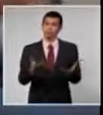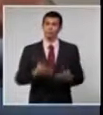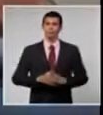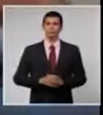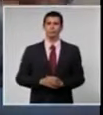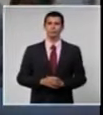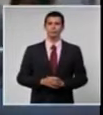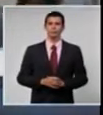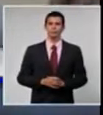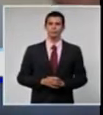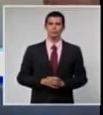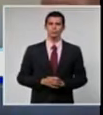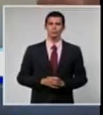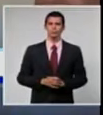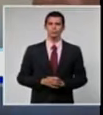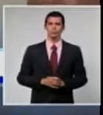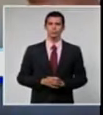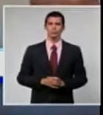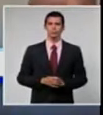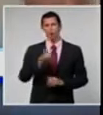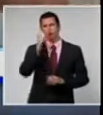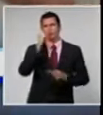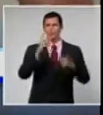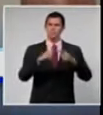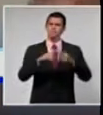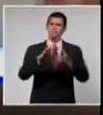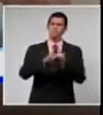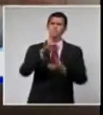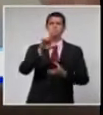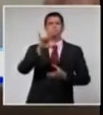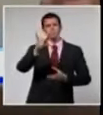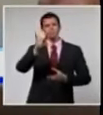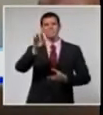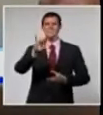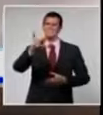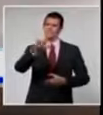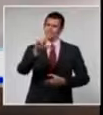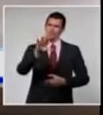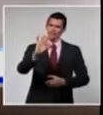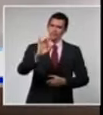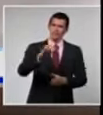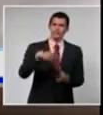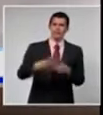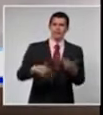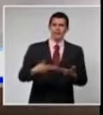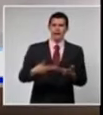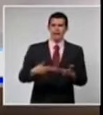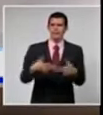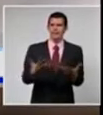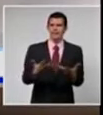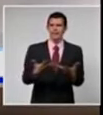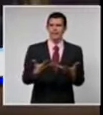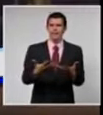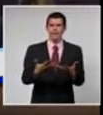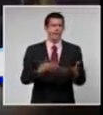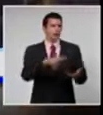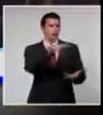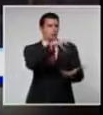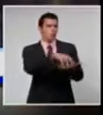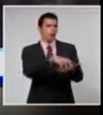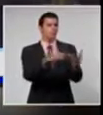postura? Inicialmente Arturo Murillo utilizó a nombre del gobierno el calificativo de expropiación, pero para suavizar